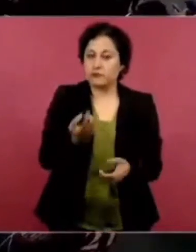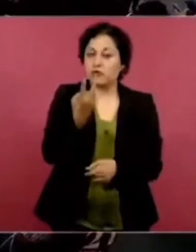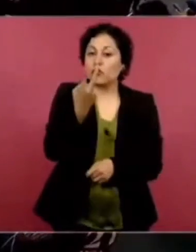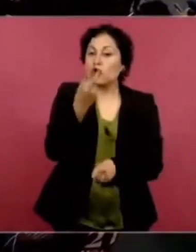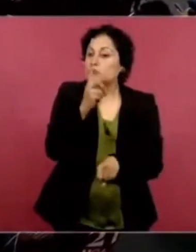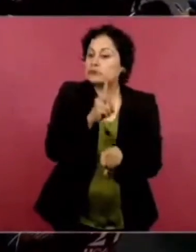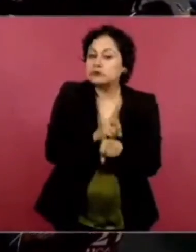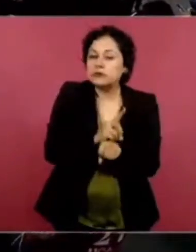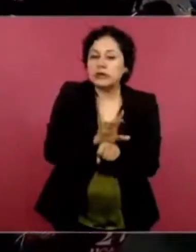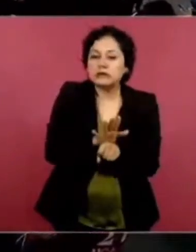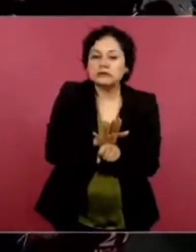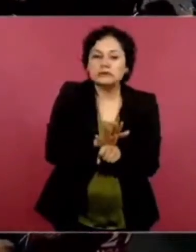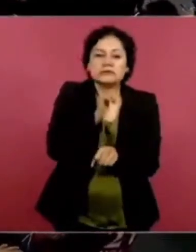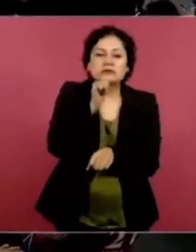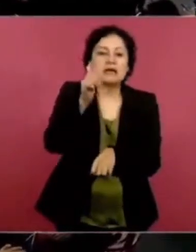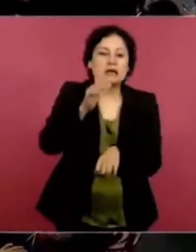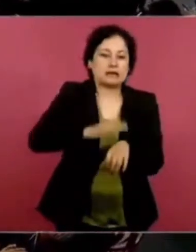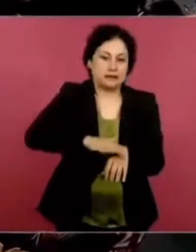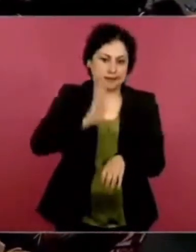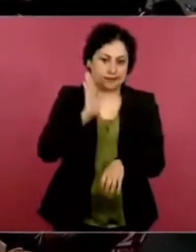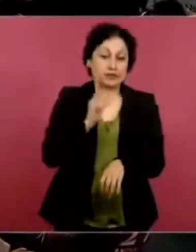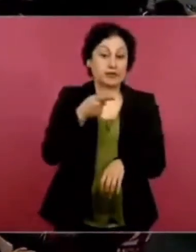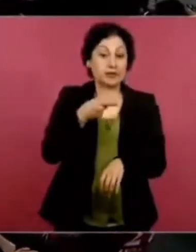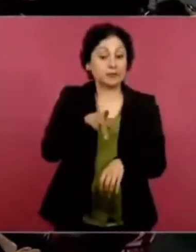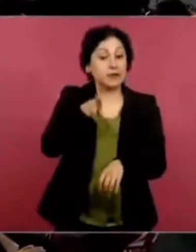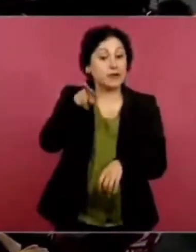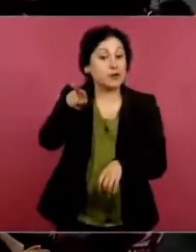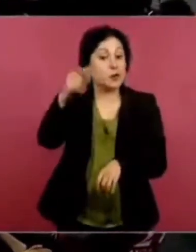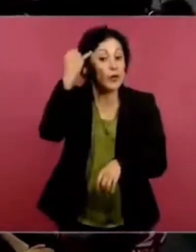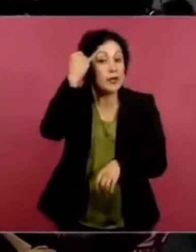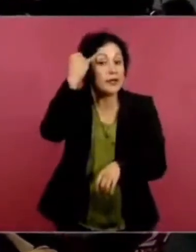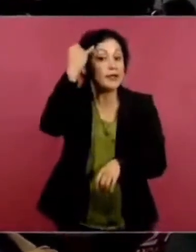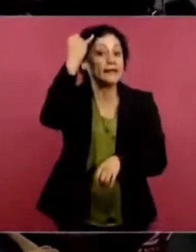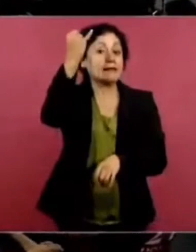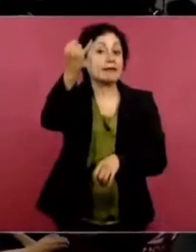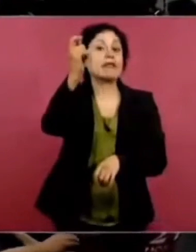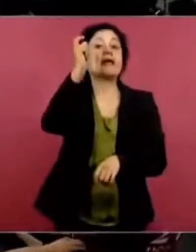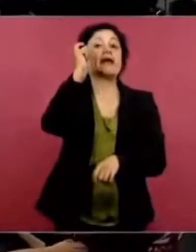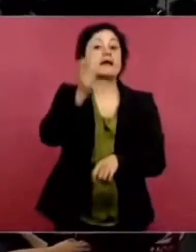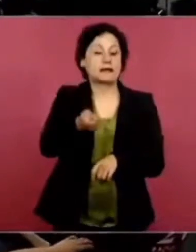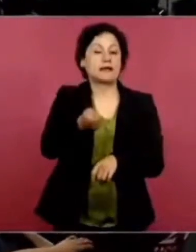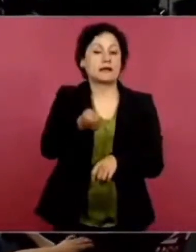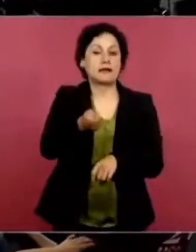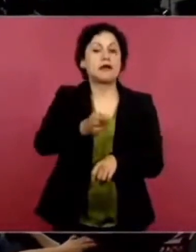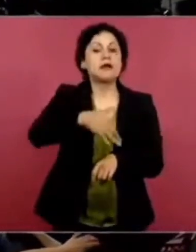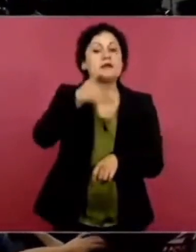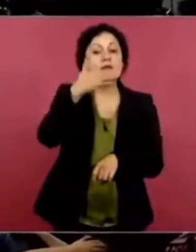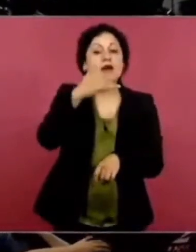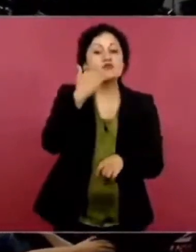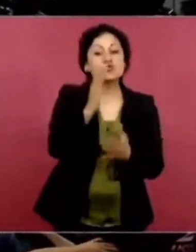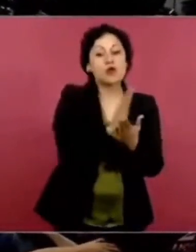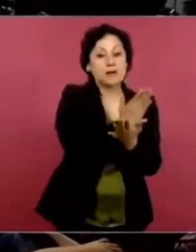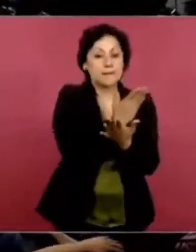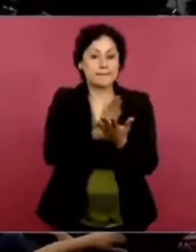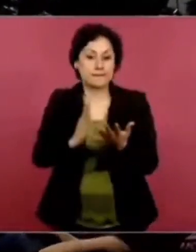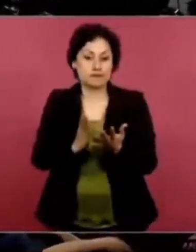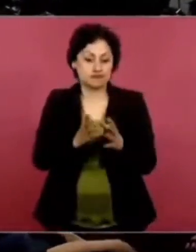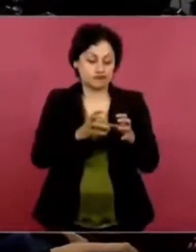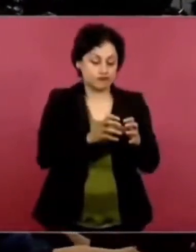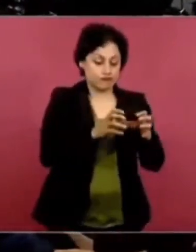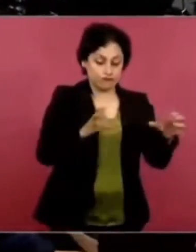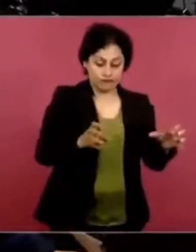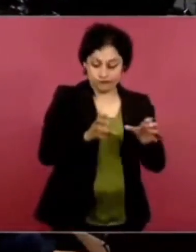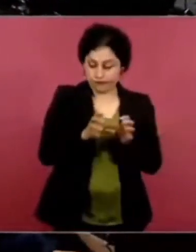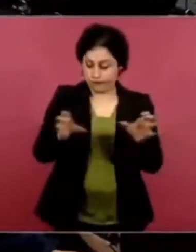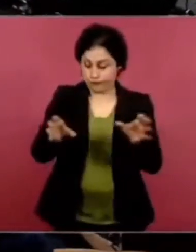lo de la separación de la basura, la orgánica y la